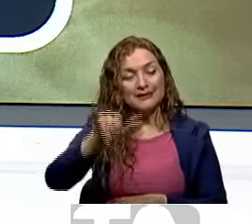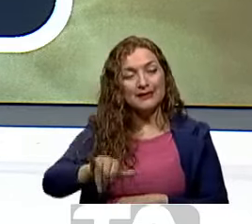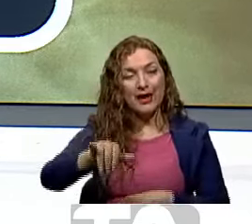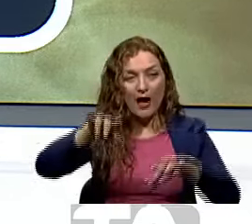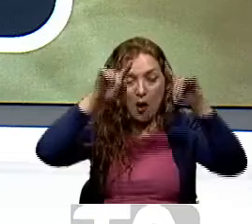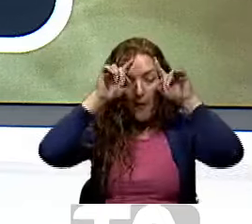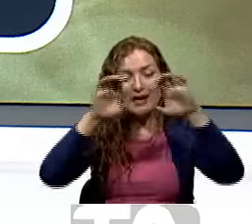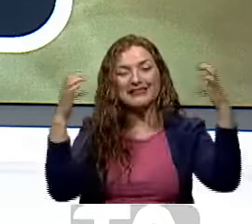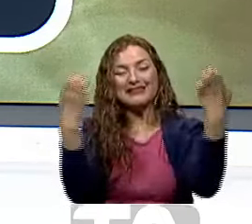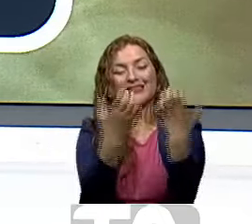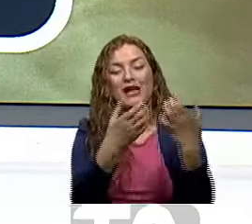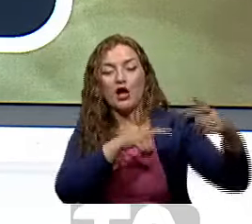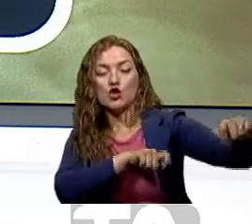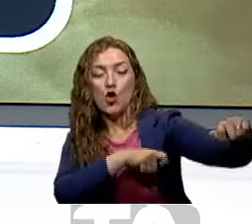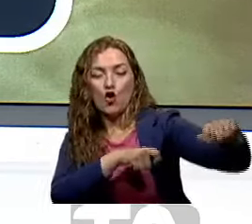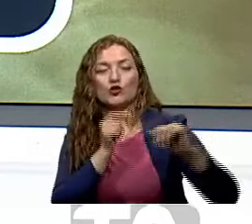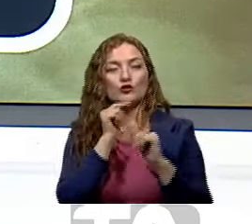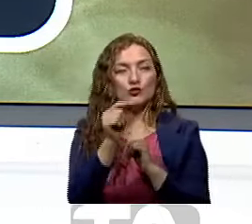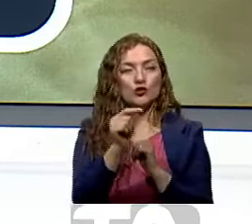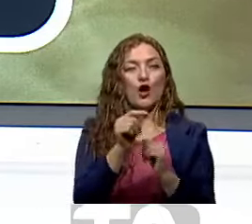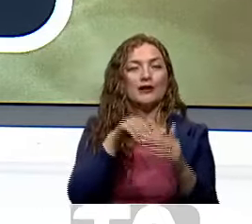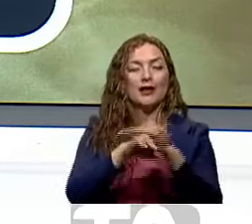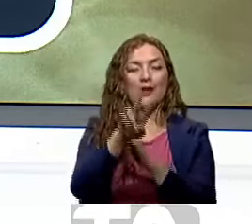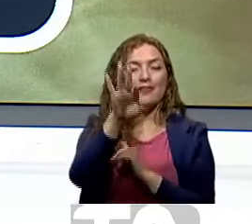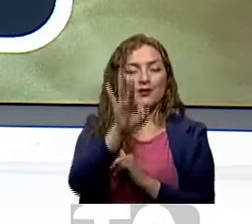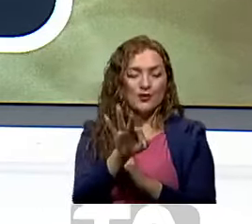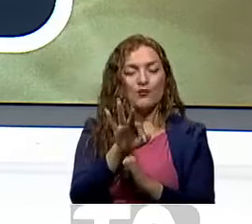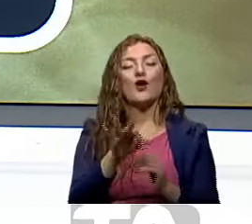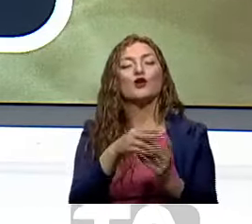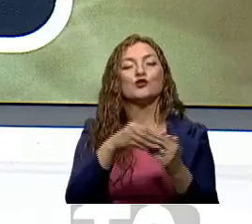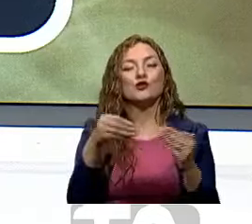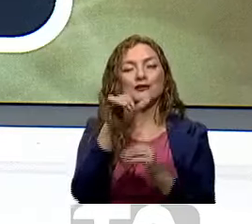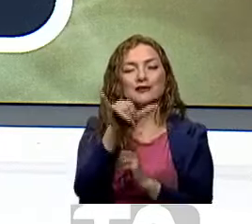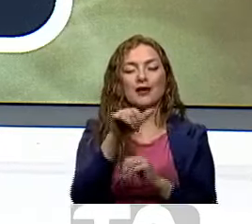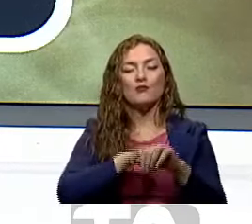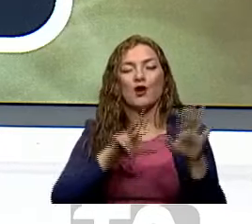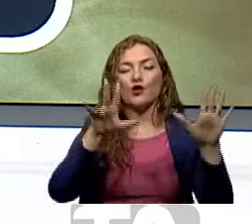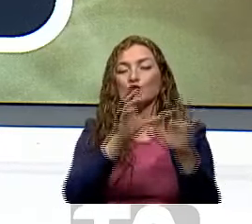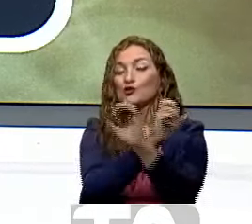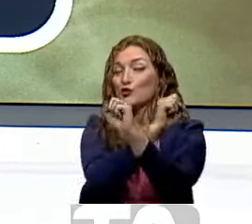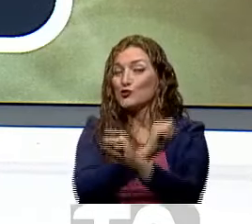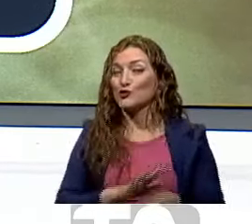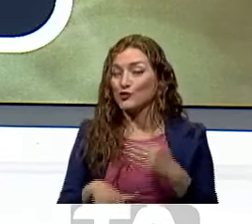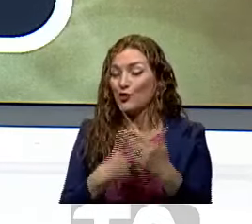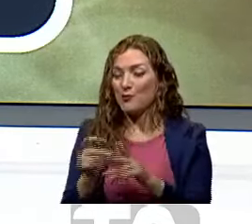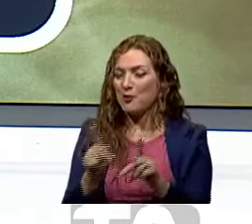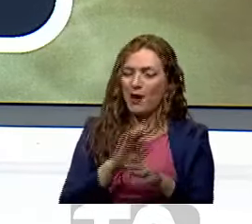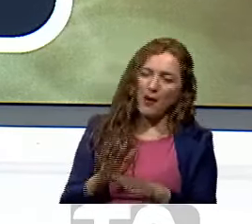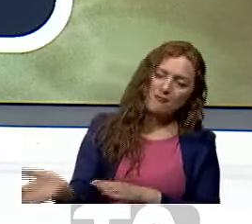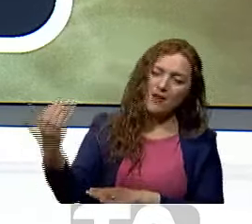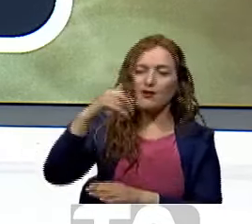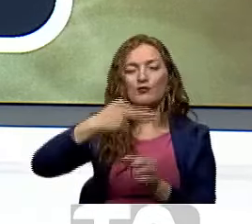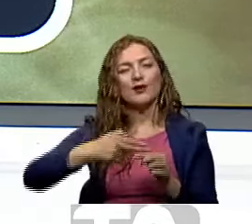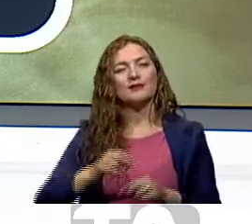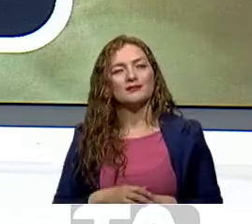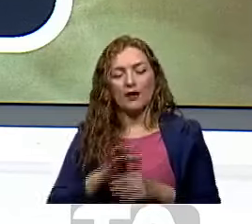de Toros y la entrada tiene un valor de $29. Sábado 8 de la noche, no se olviden, la Plaza de Toros, todos preparando el